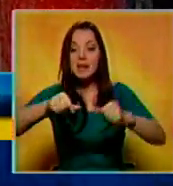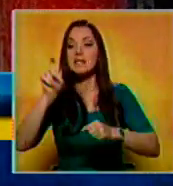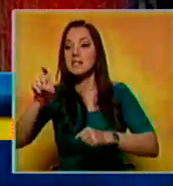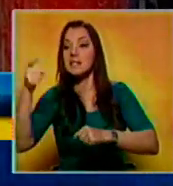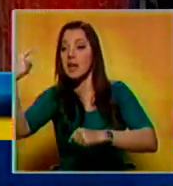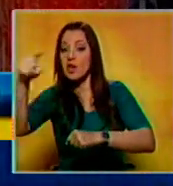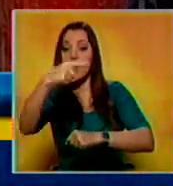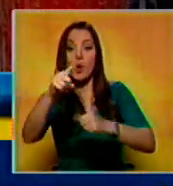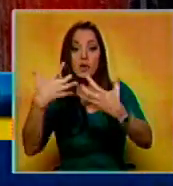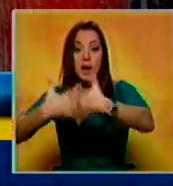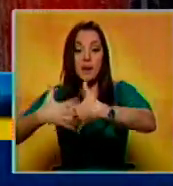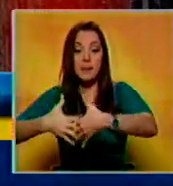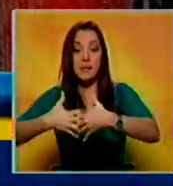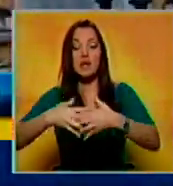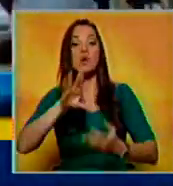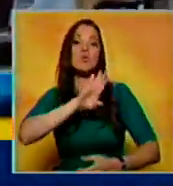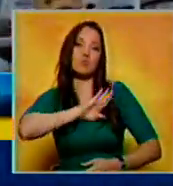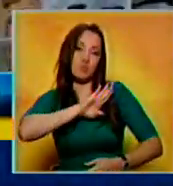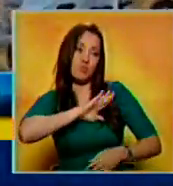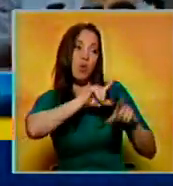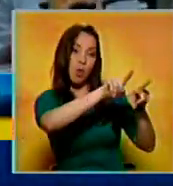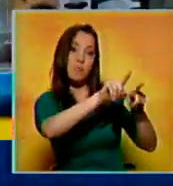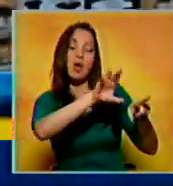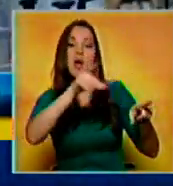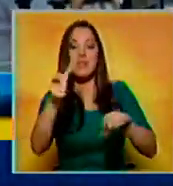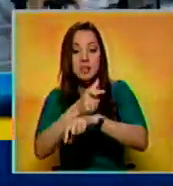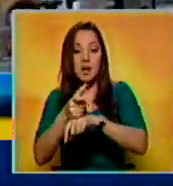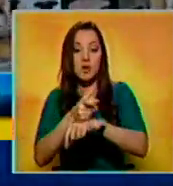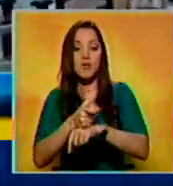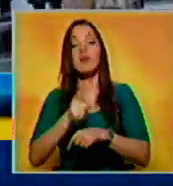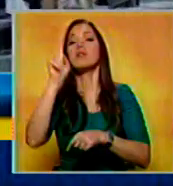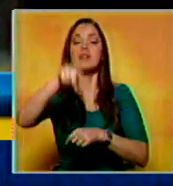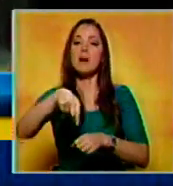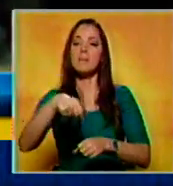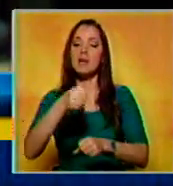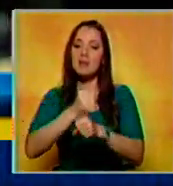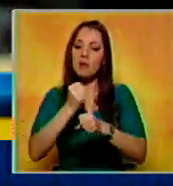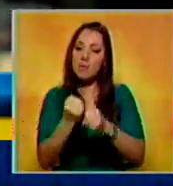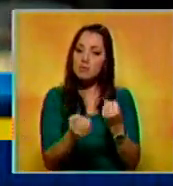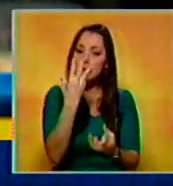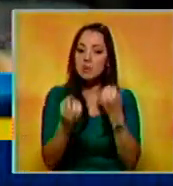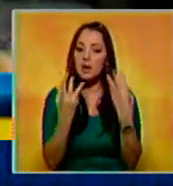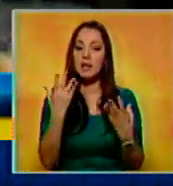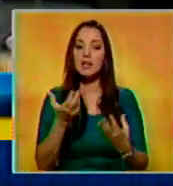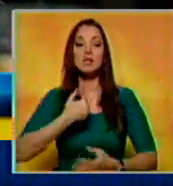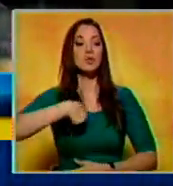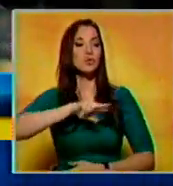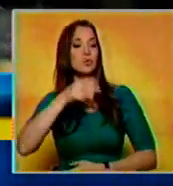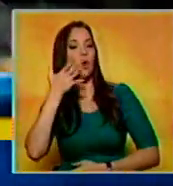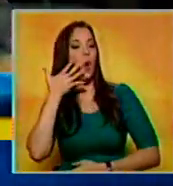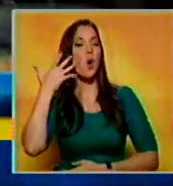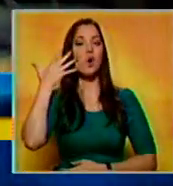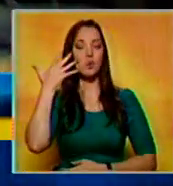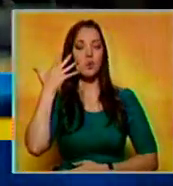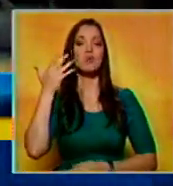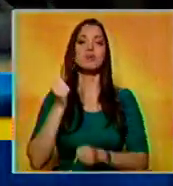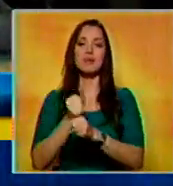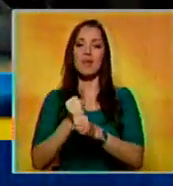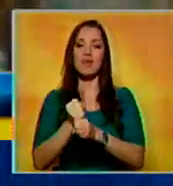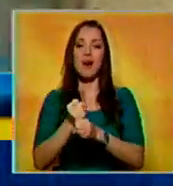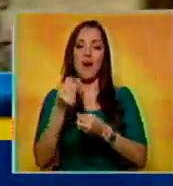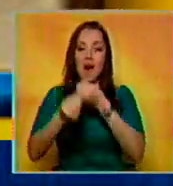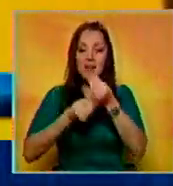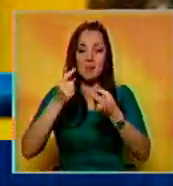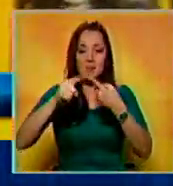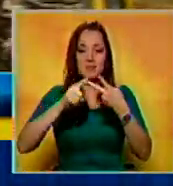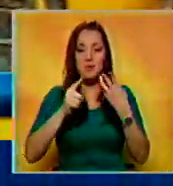plantas muchas de ellas en manos del Estado produzca también a máxima capacidad nos sentimos de los productos que elaboramos en todas sus